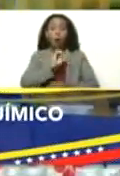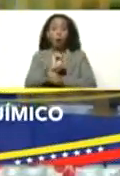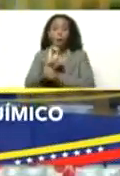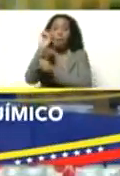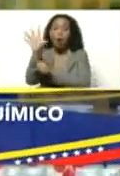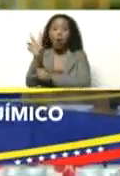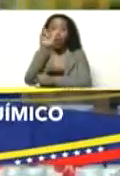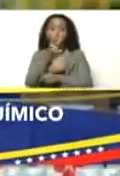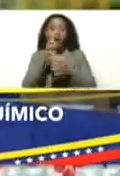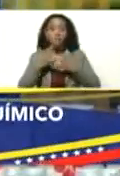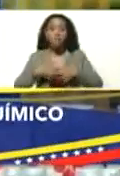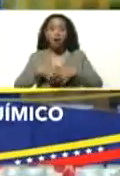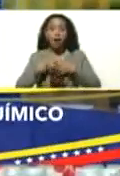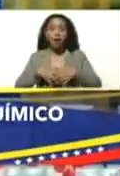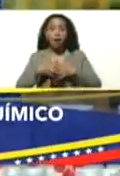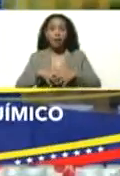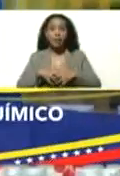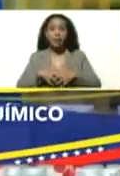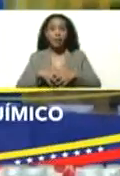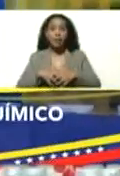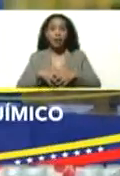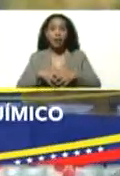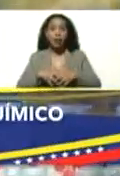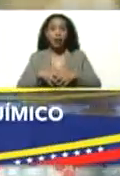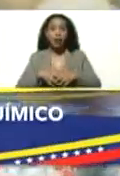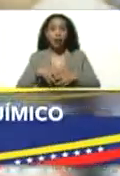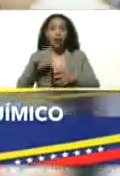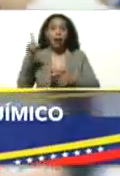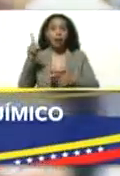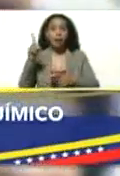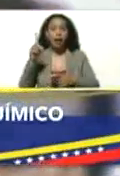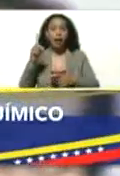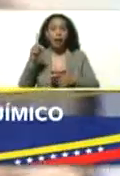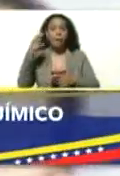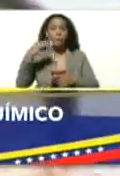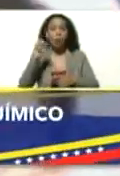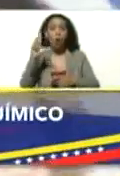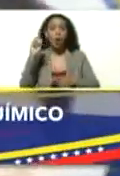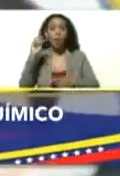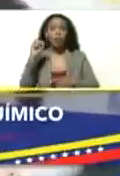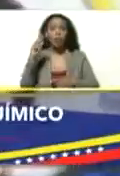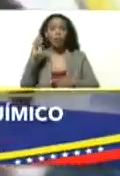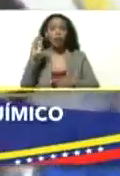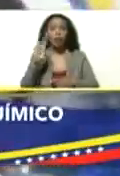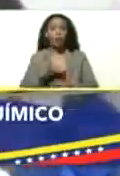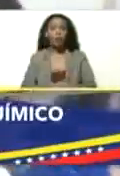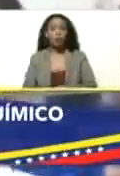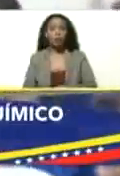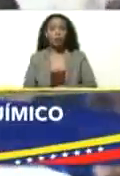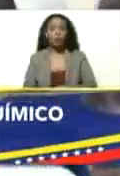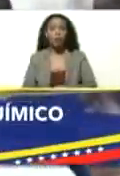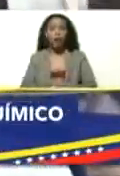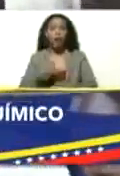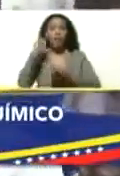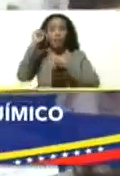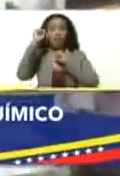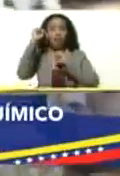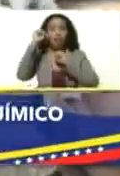a dos empresas, a Propilben y a Polinter. ¡Viva Pralca! ¡Viva